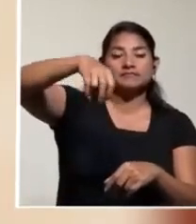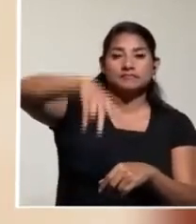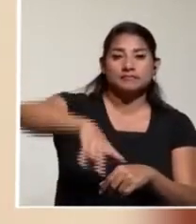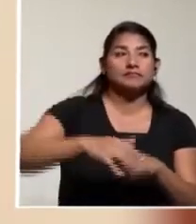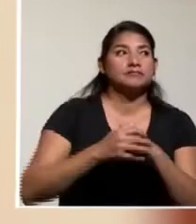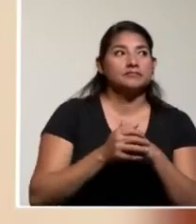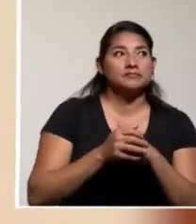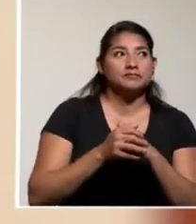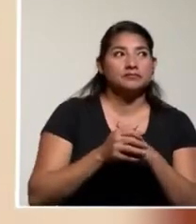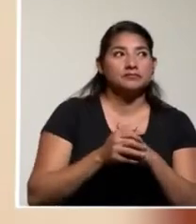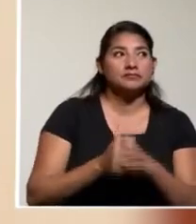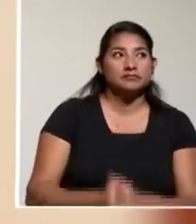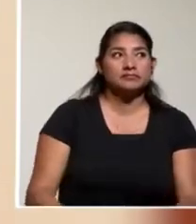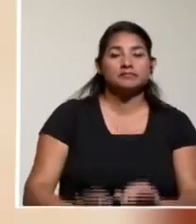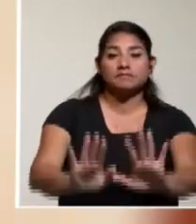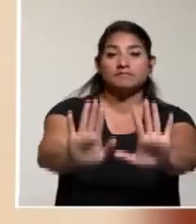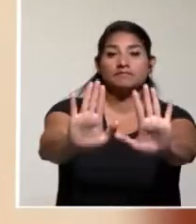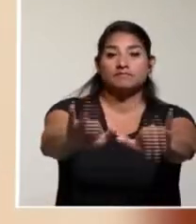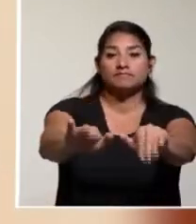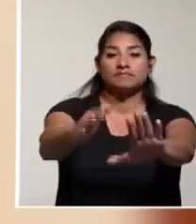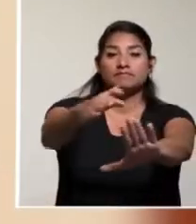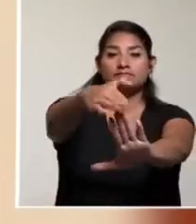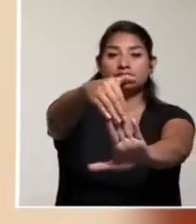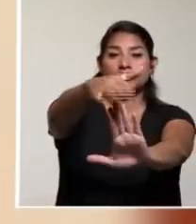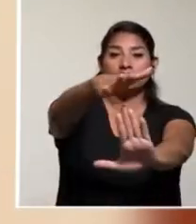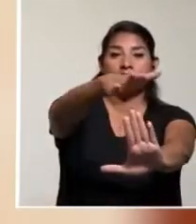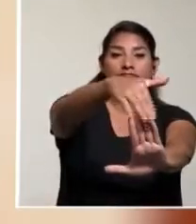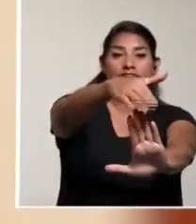Simon says touch your feet.